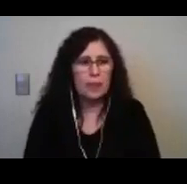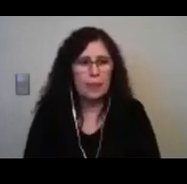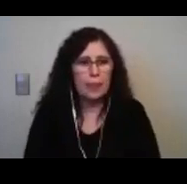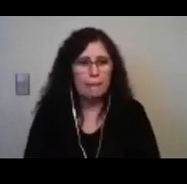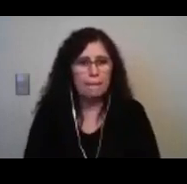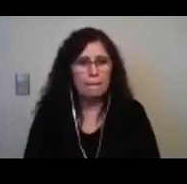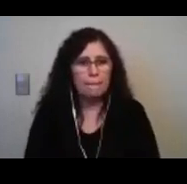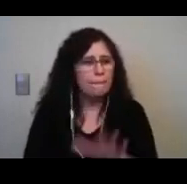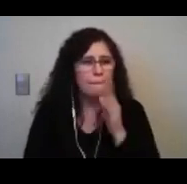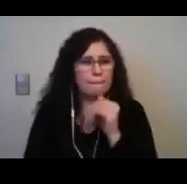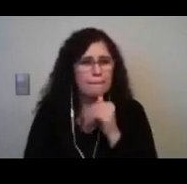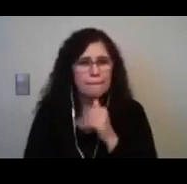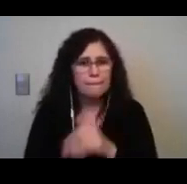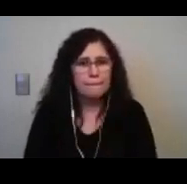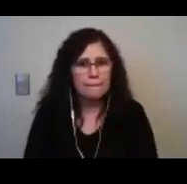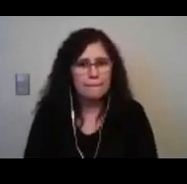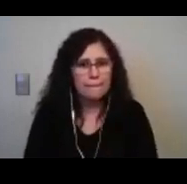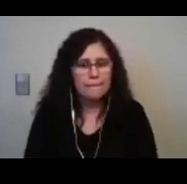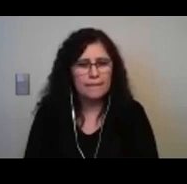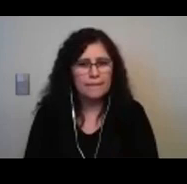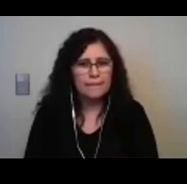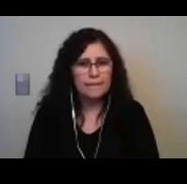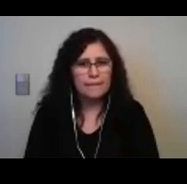No, creo que no.